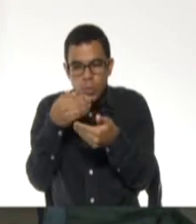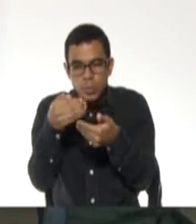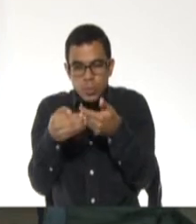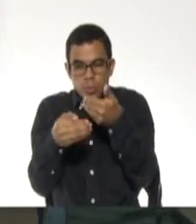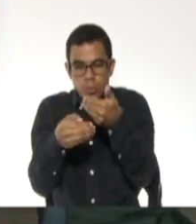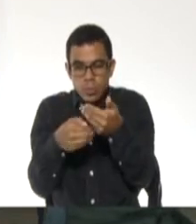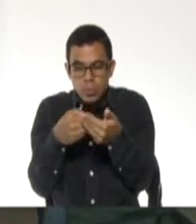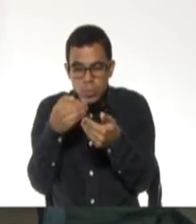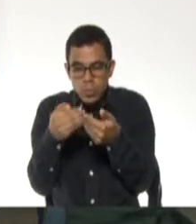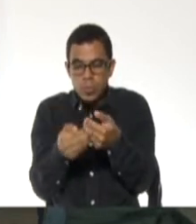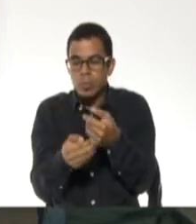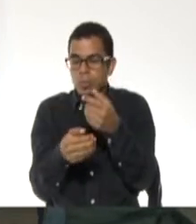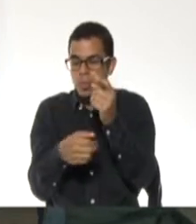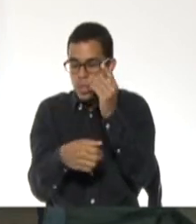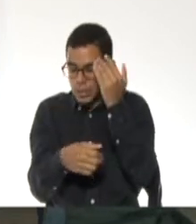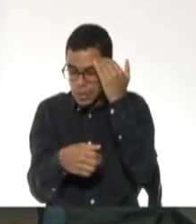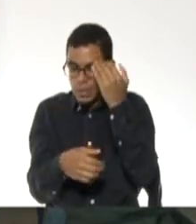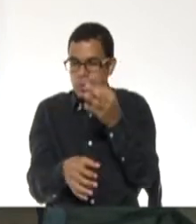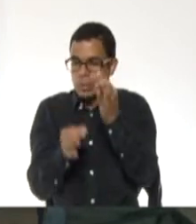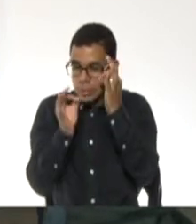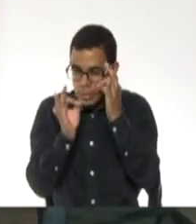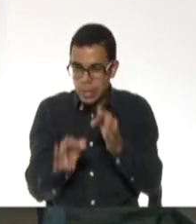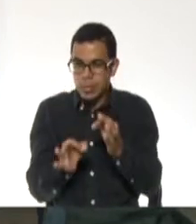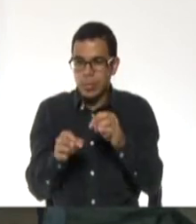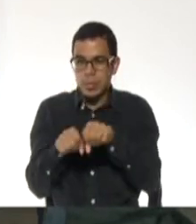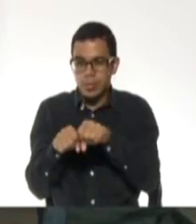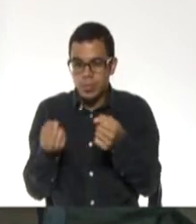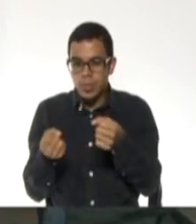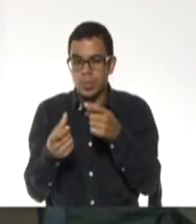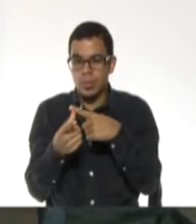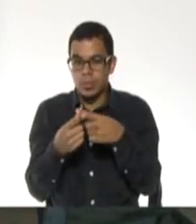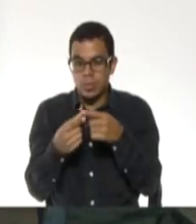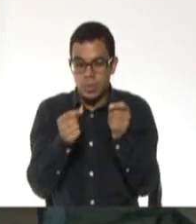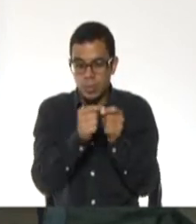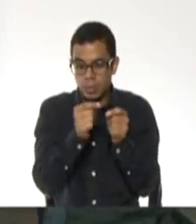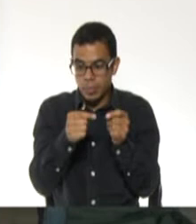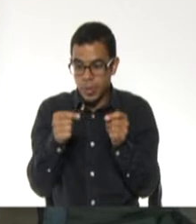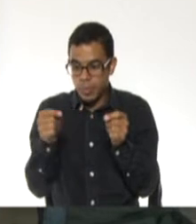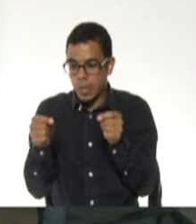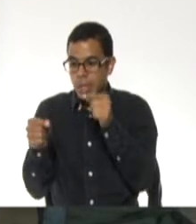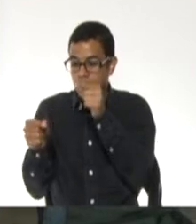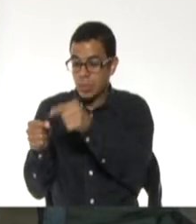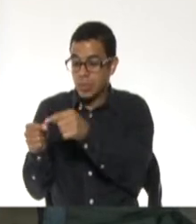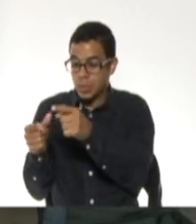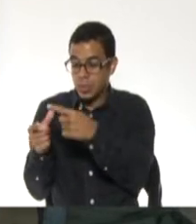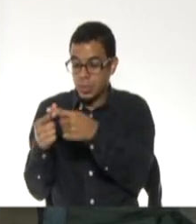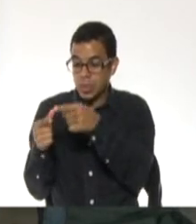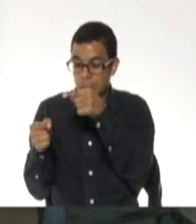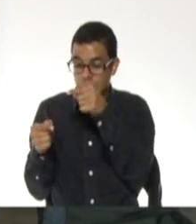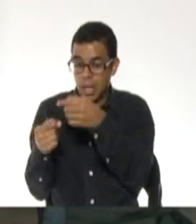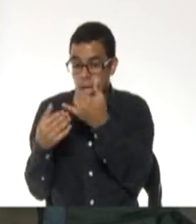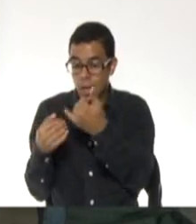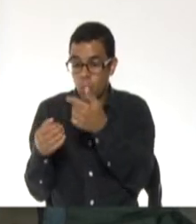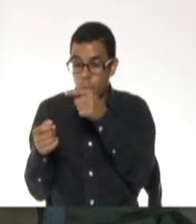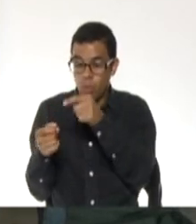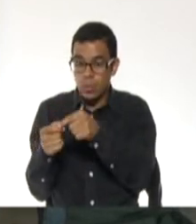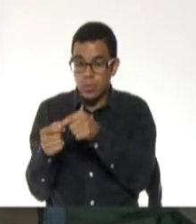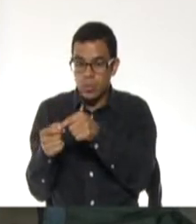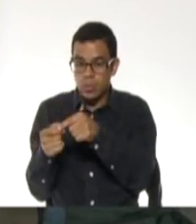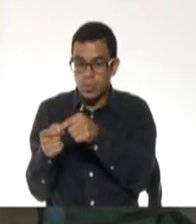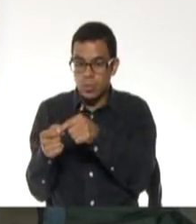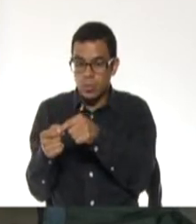cierto. Allí no hay señal. Algo, entonces quiere decir, ahora me dice que